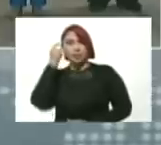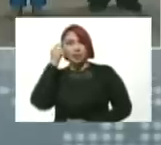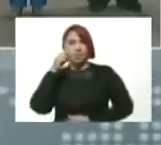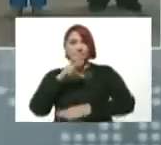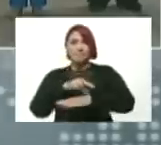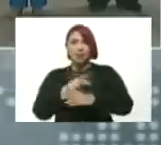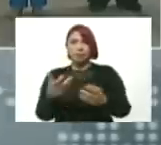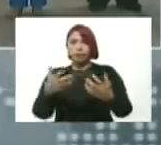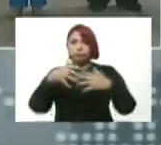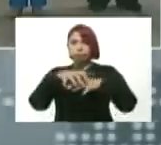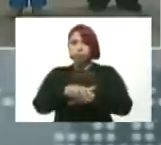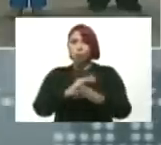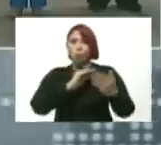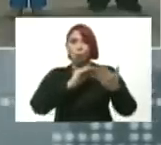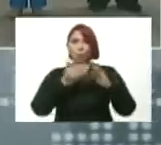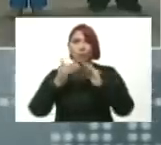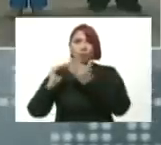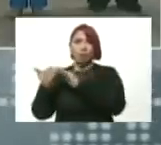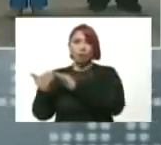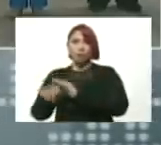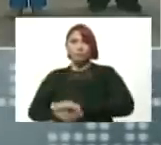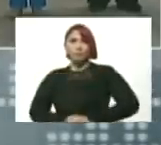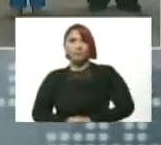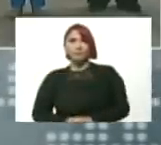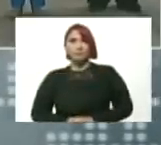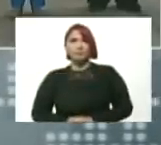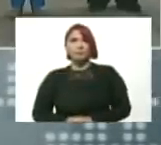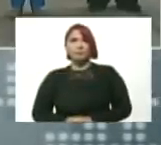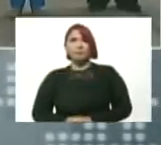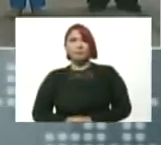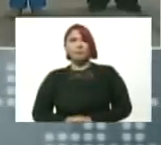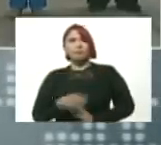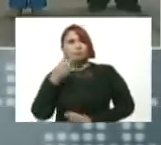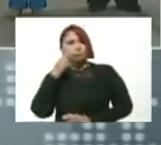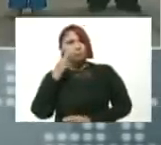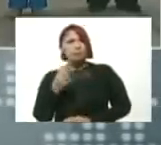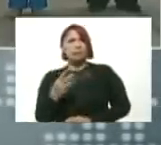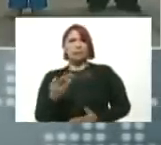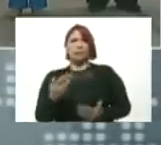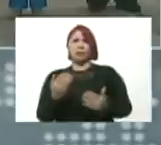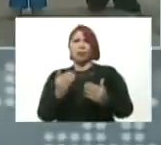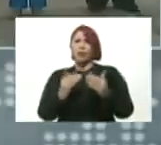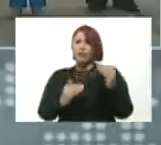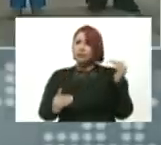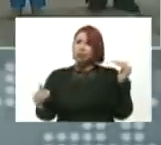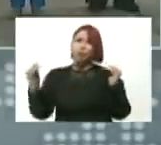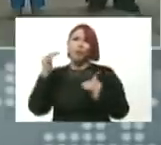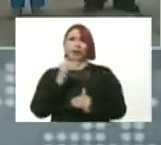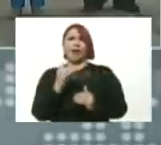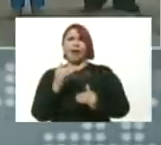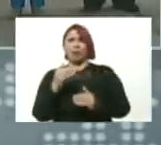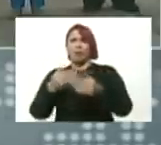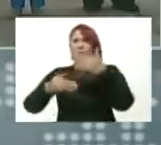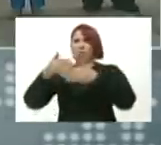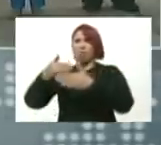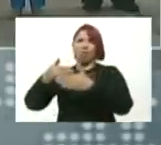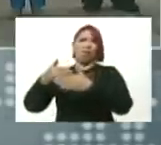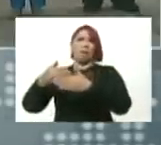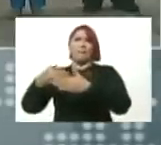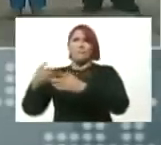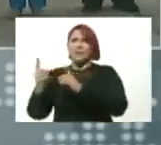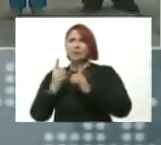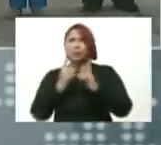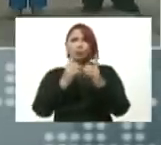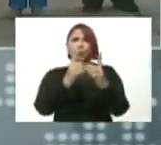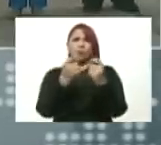integral comunitaria sorteando barreras y obstáculos sanciones persecuciones financieras